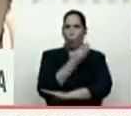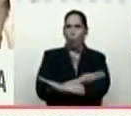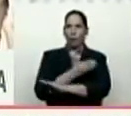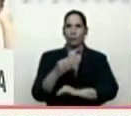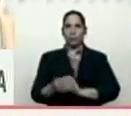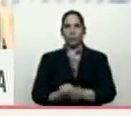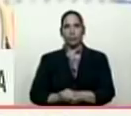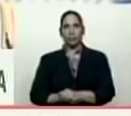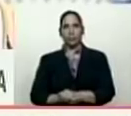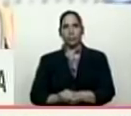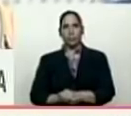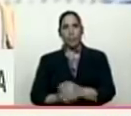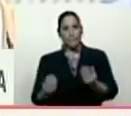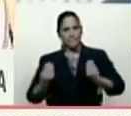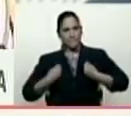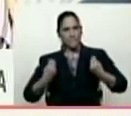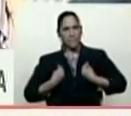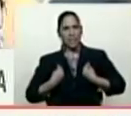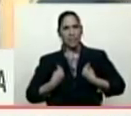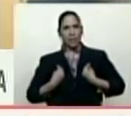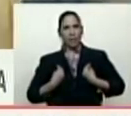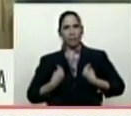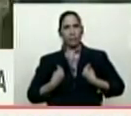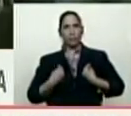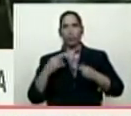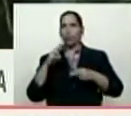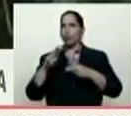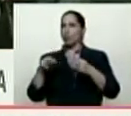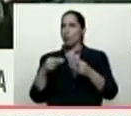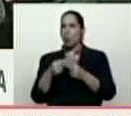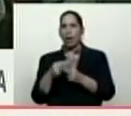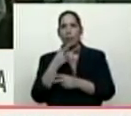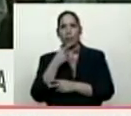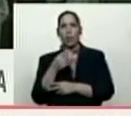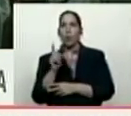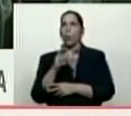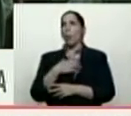que ni su vida puso de excusa para defender la patria.